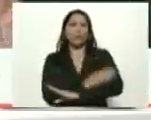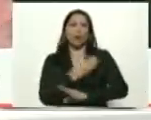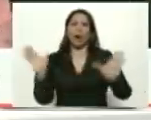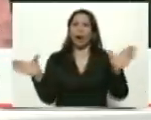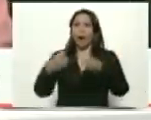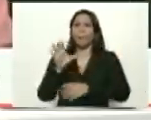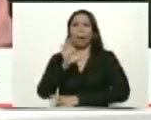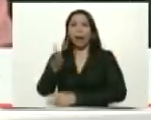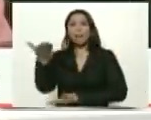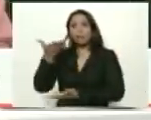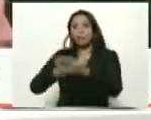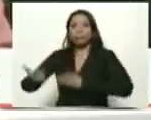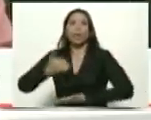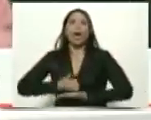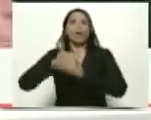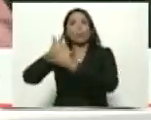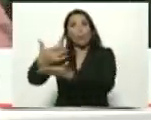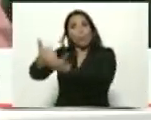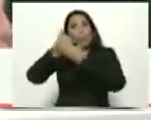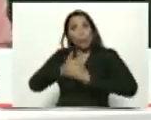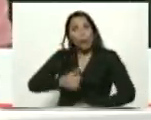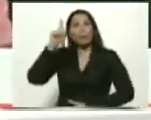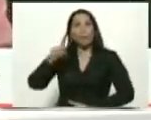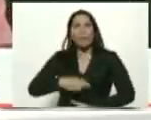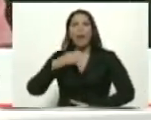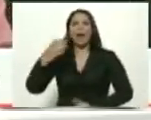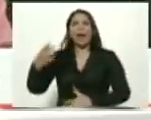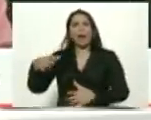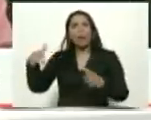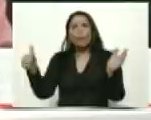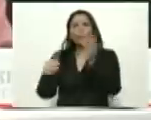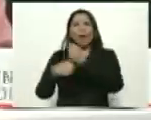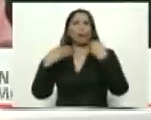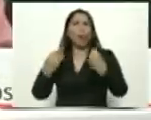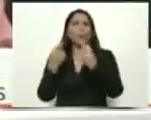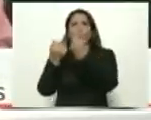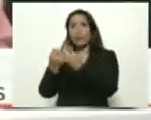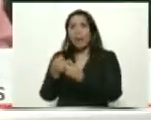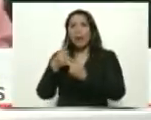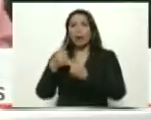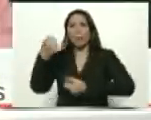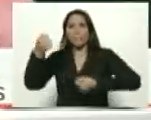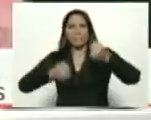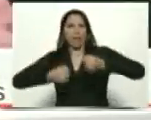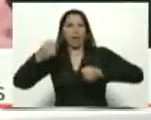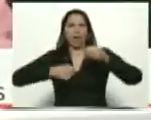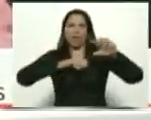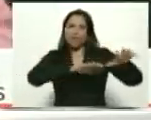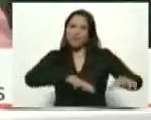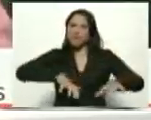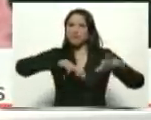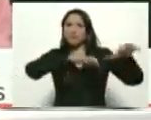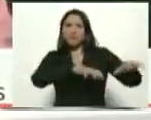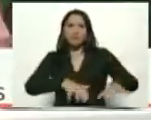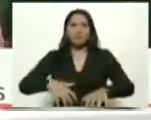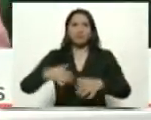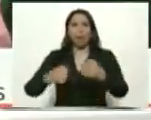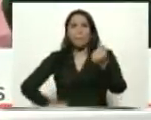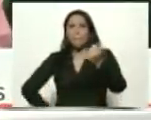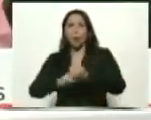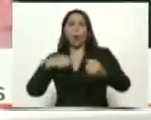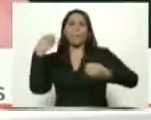Es entreayudarnos, es conseguir el financiamiento, la maquinaria, los insumos, el